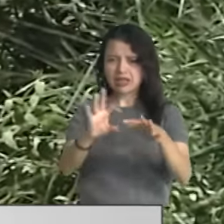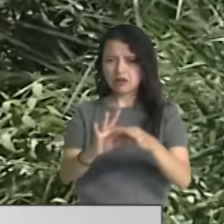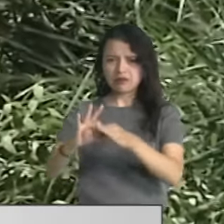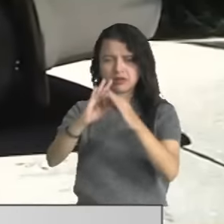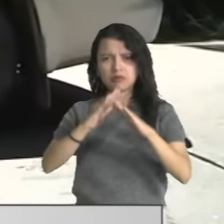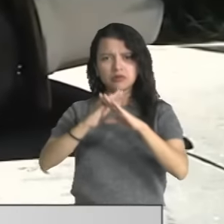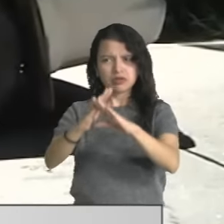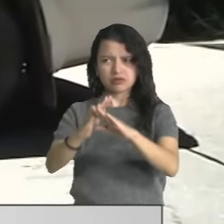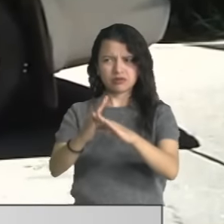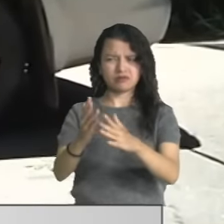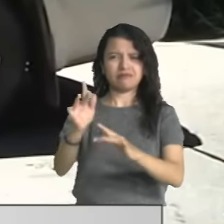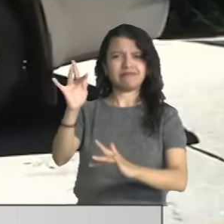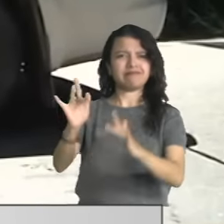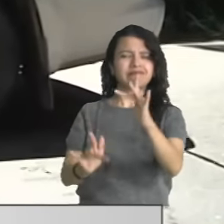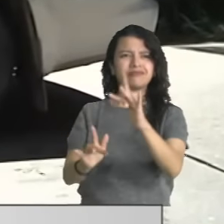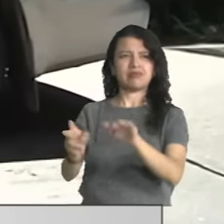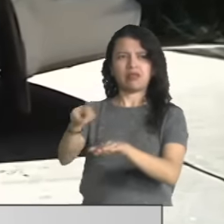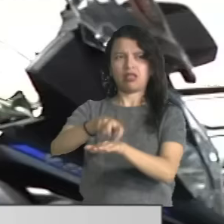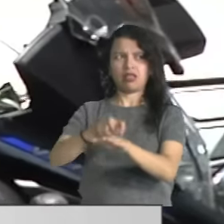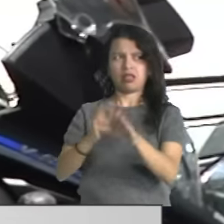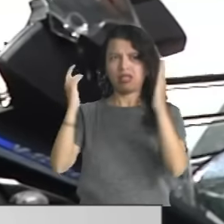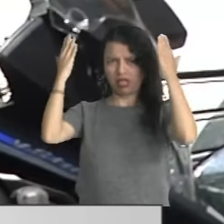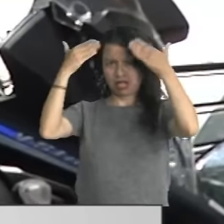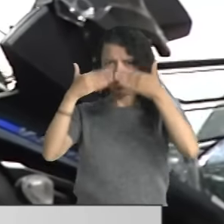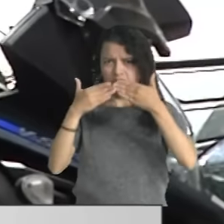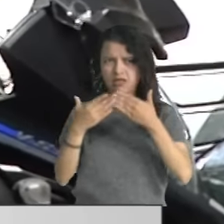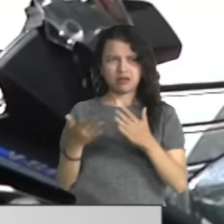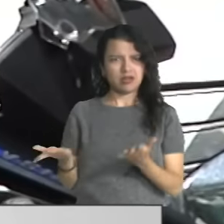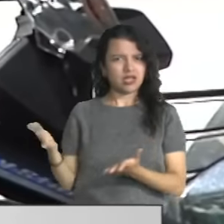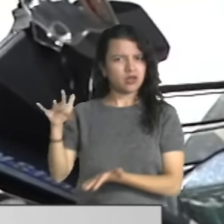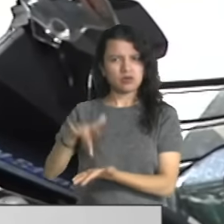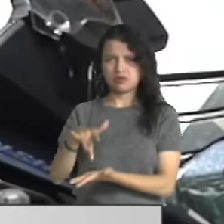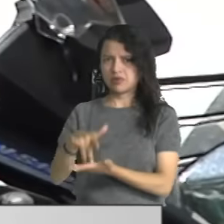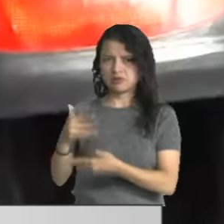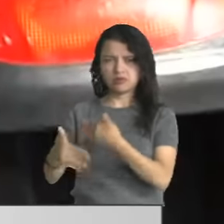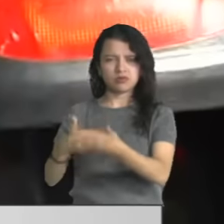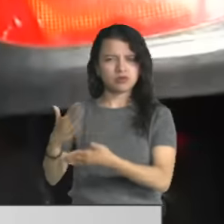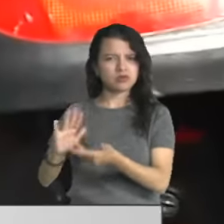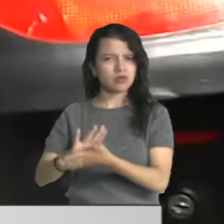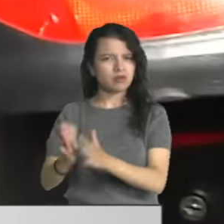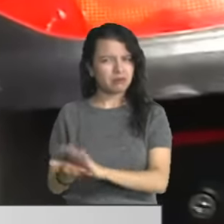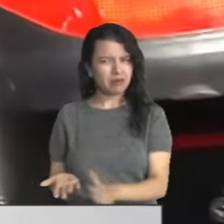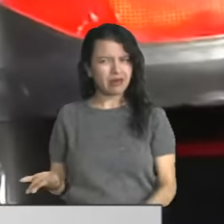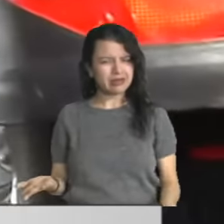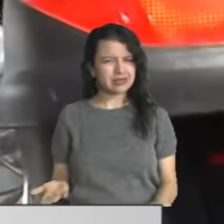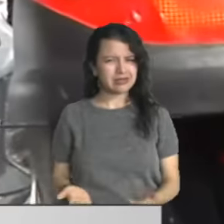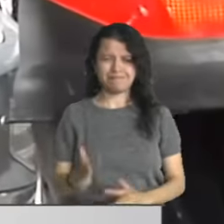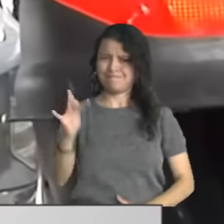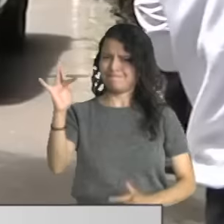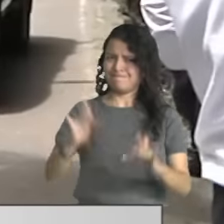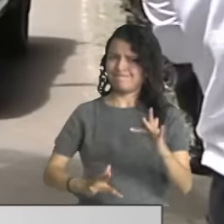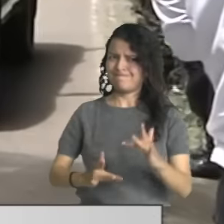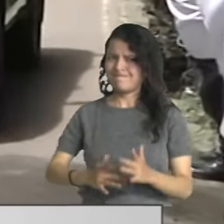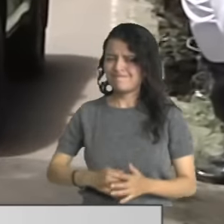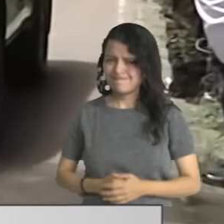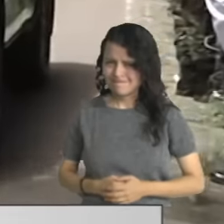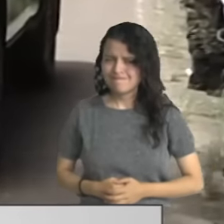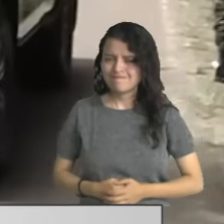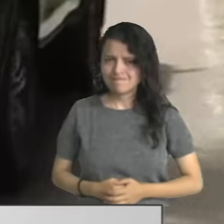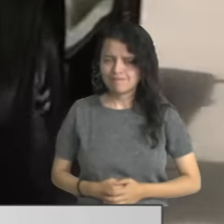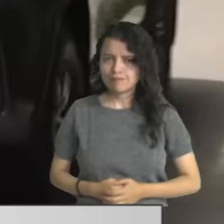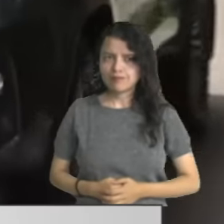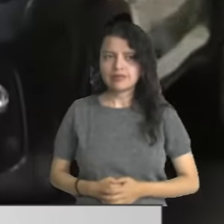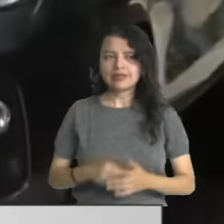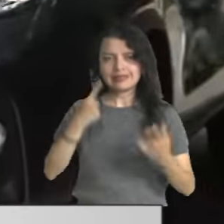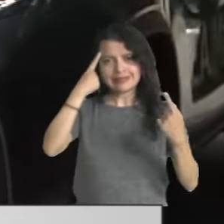que transportaban a personas que no son parte de la delegación oficial de este grupo al margen de la ley que dialoga con el gobierno